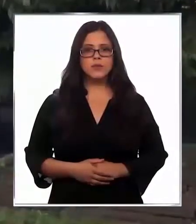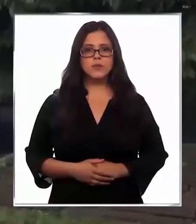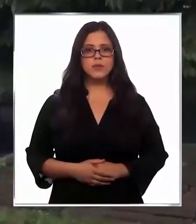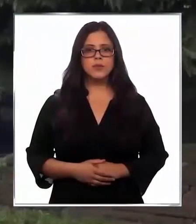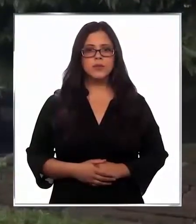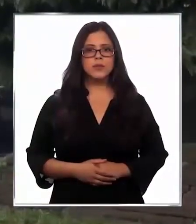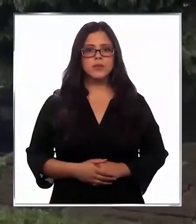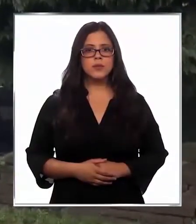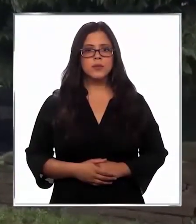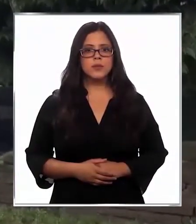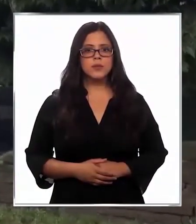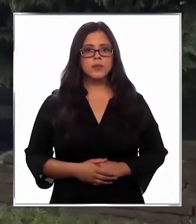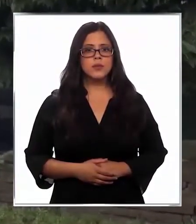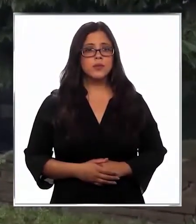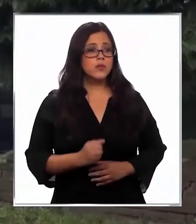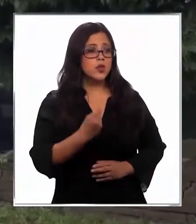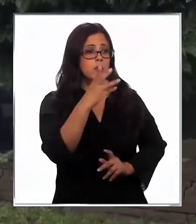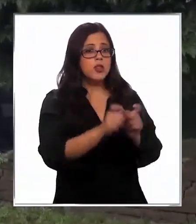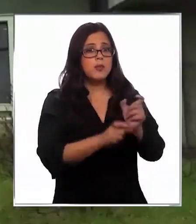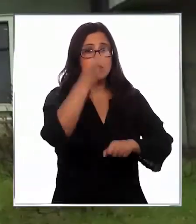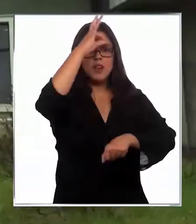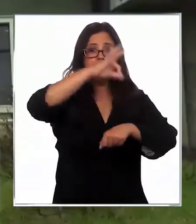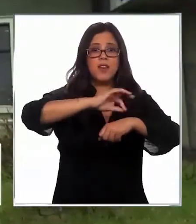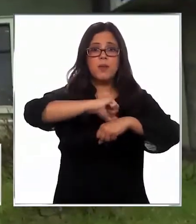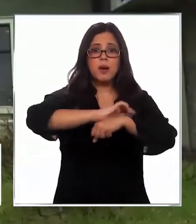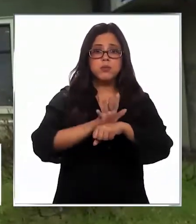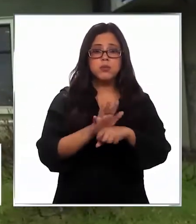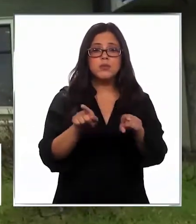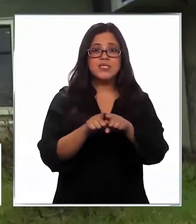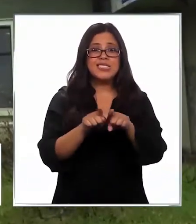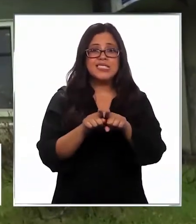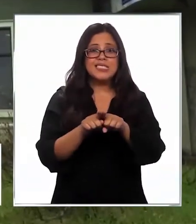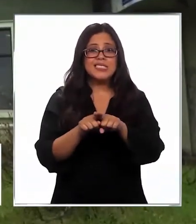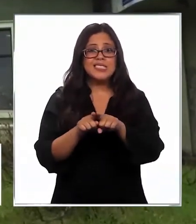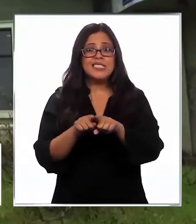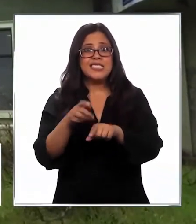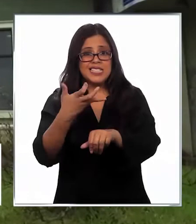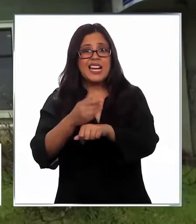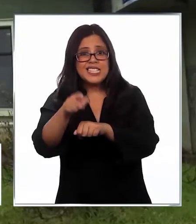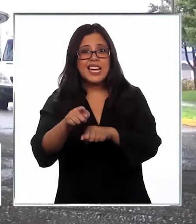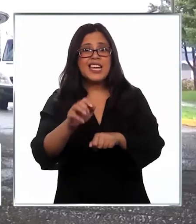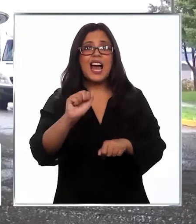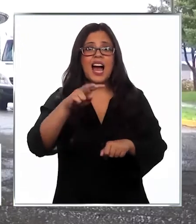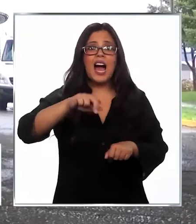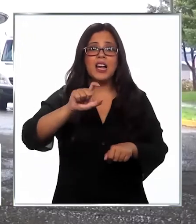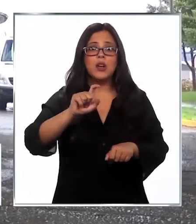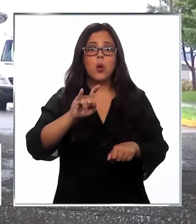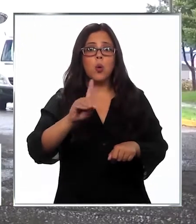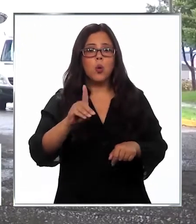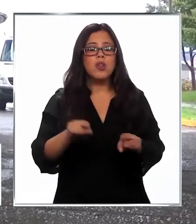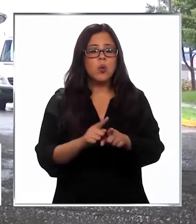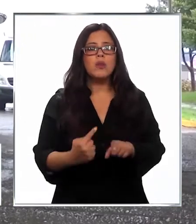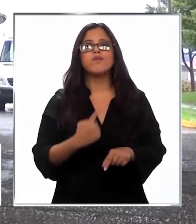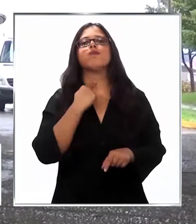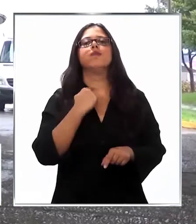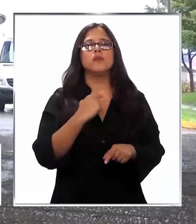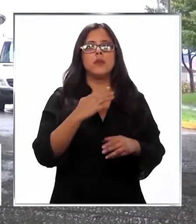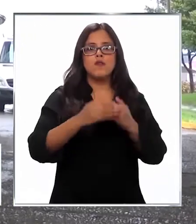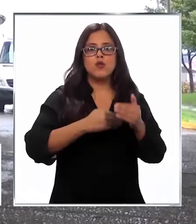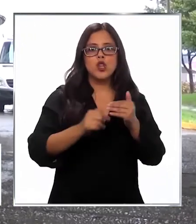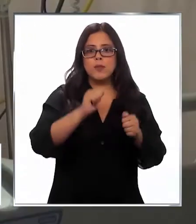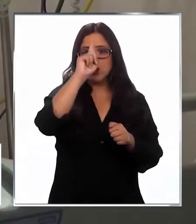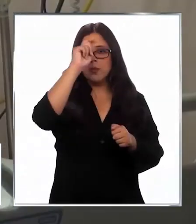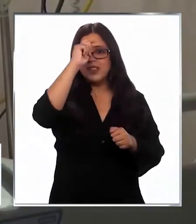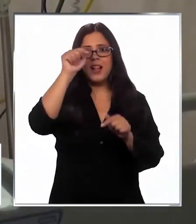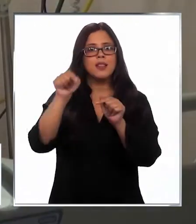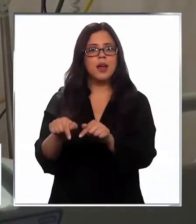La alta cifra de casos activos de COVID-19 que exhibe la comuna de Ancud está repercutiendo en el funcionamiento del hospital